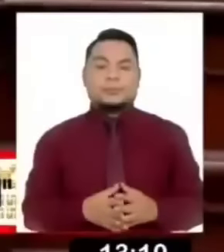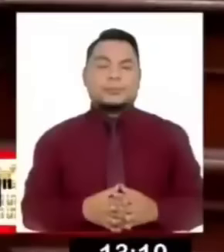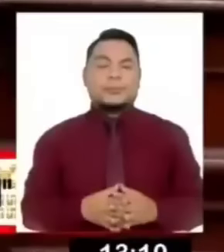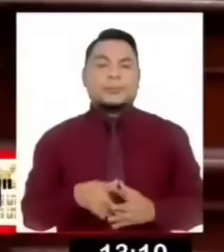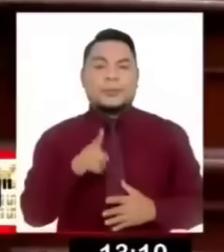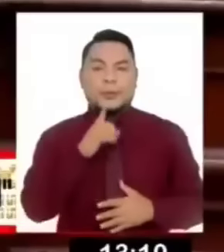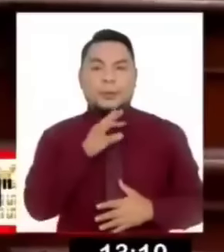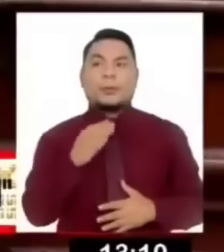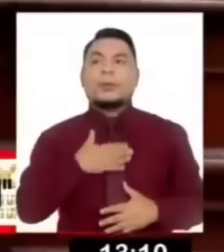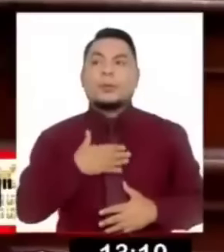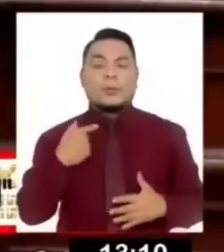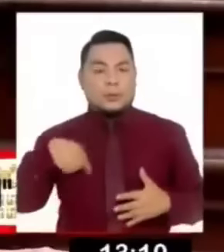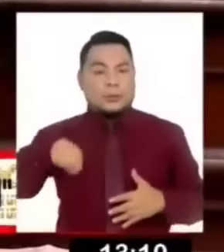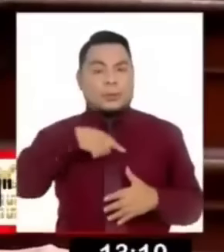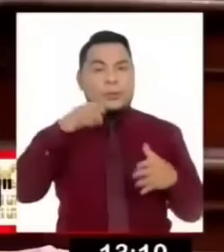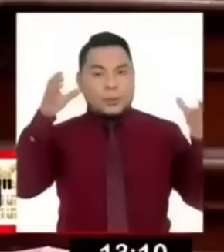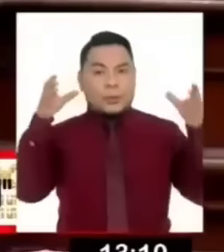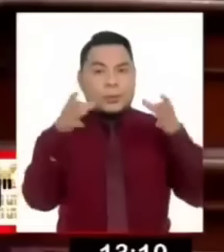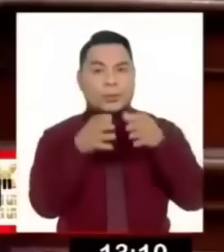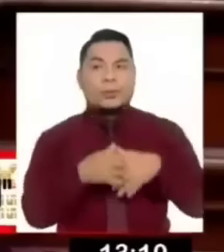en nombre del Congreso,